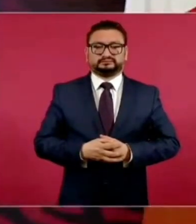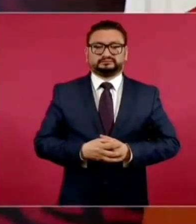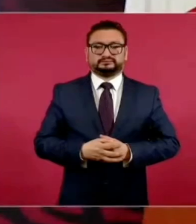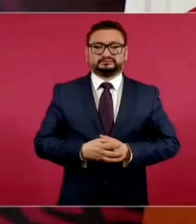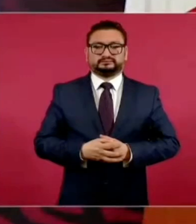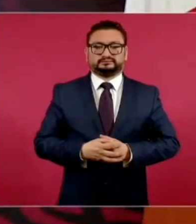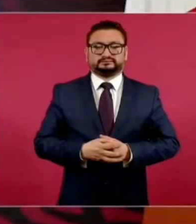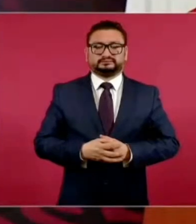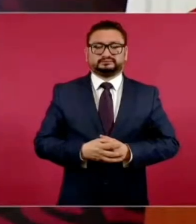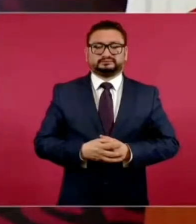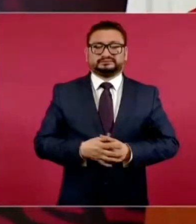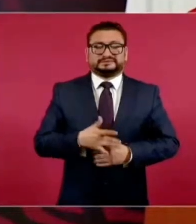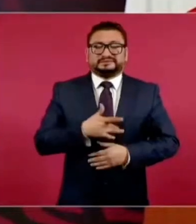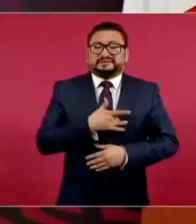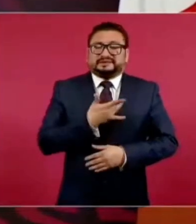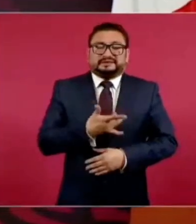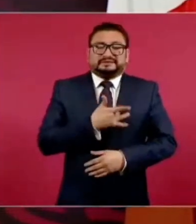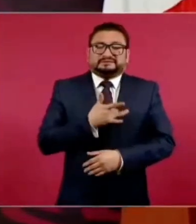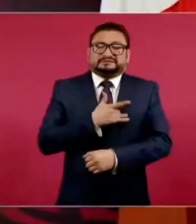Es